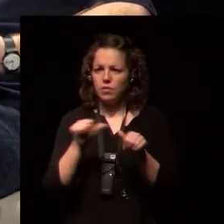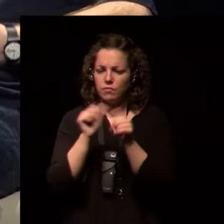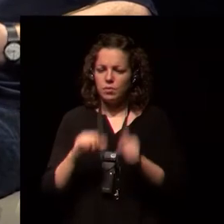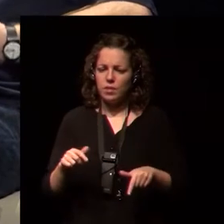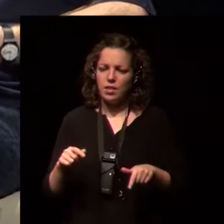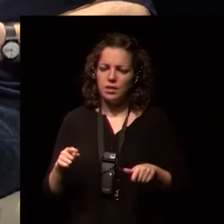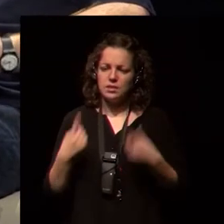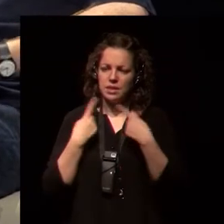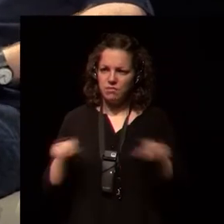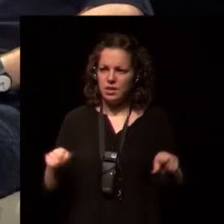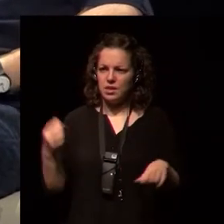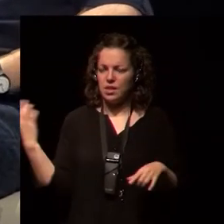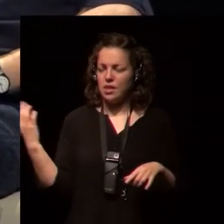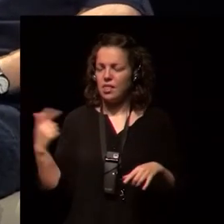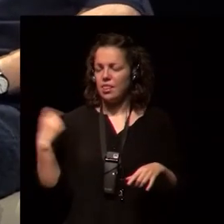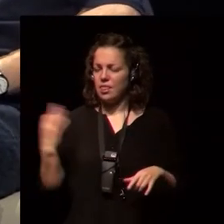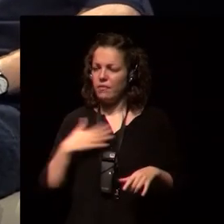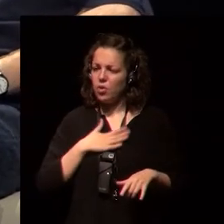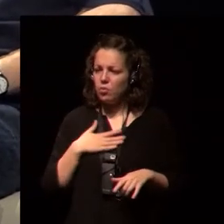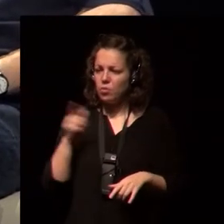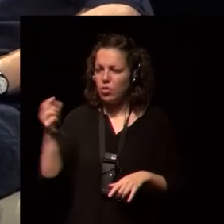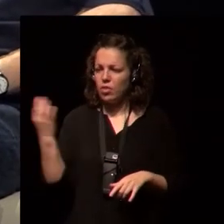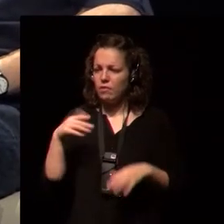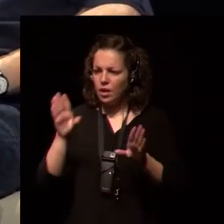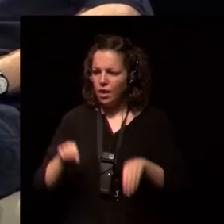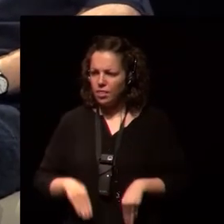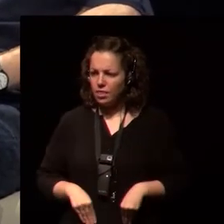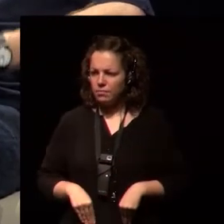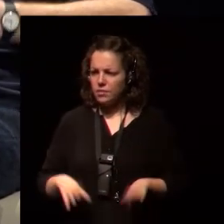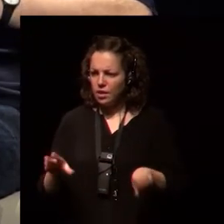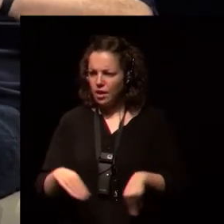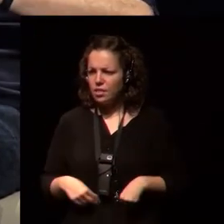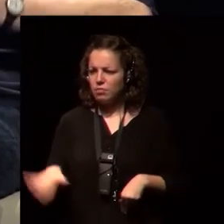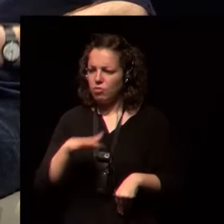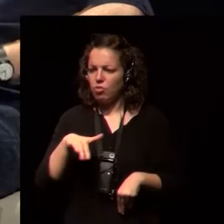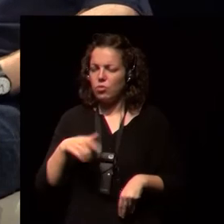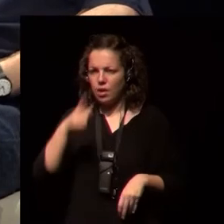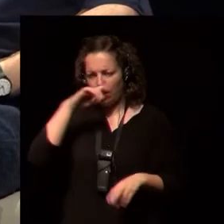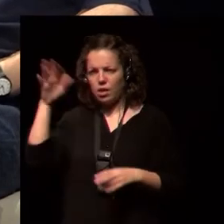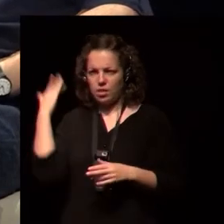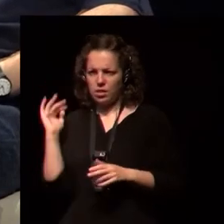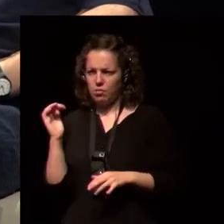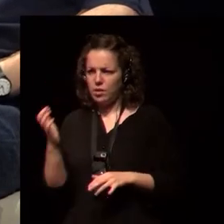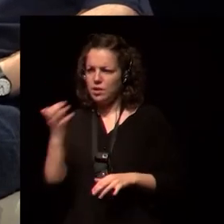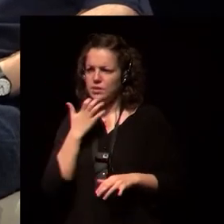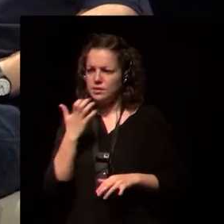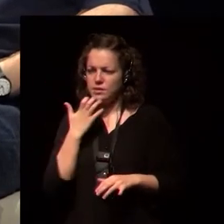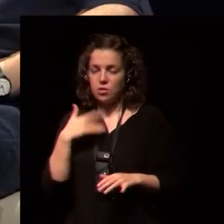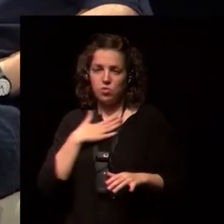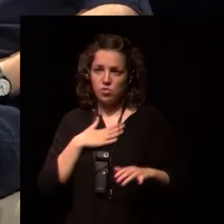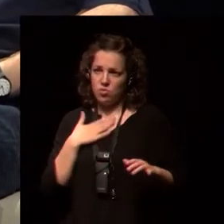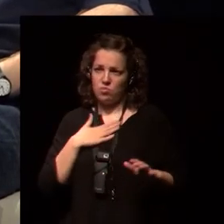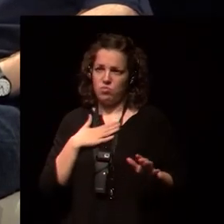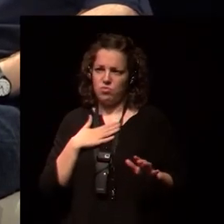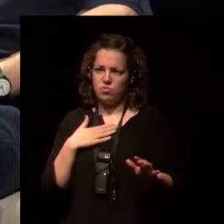estar cómodos con eso y aceptarlo y aceptar que es un lugar ambiguo. Y si no estamos cómodos